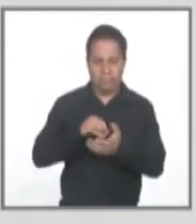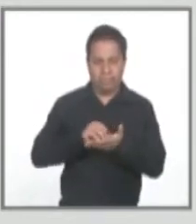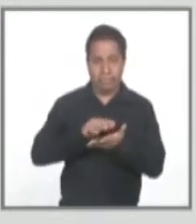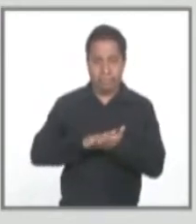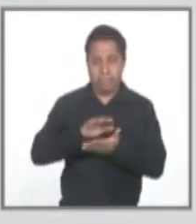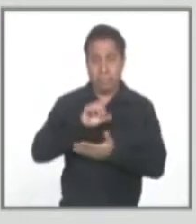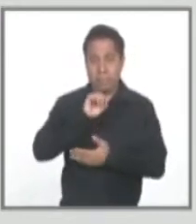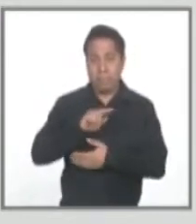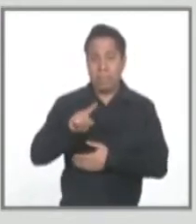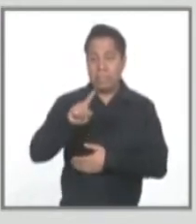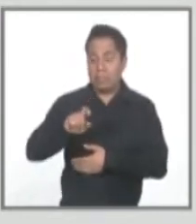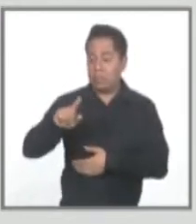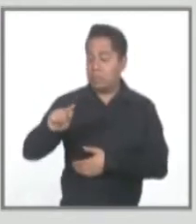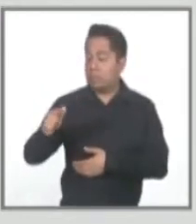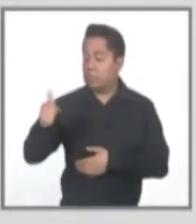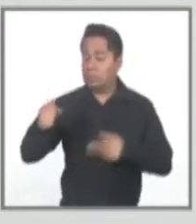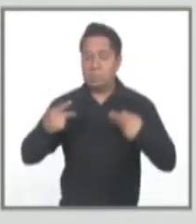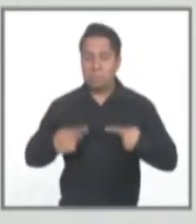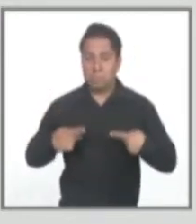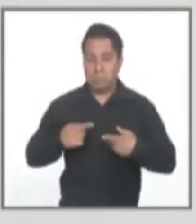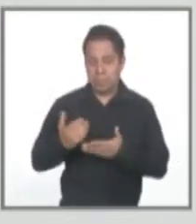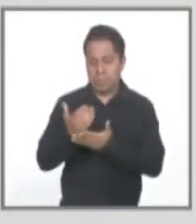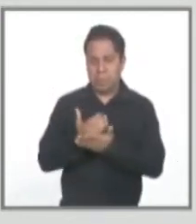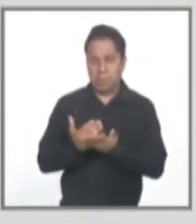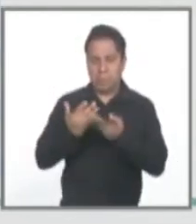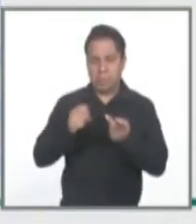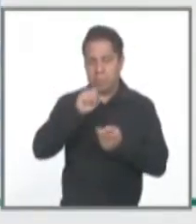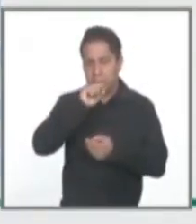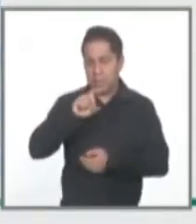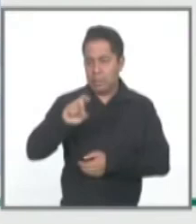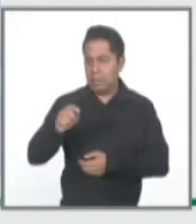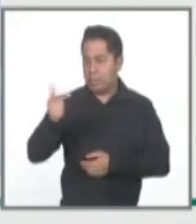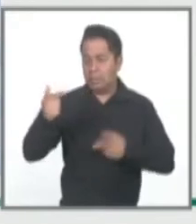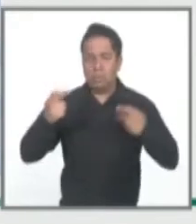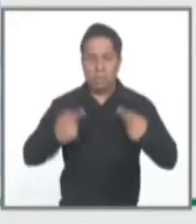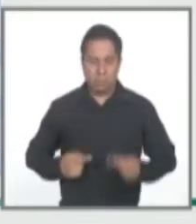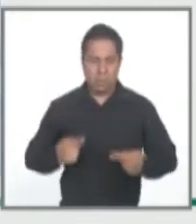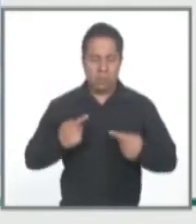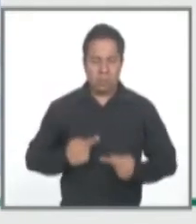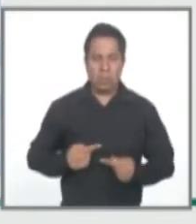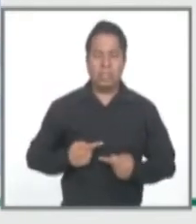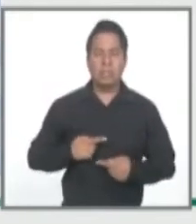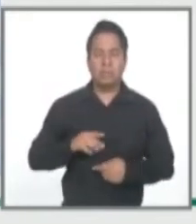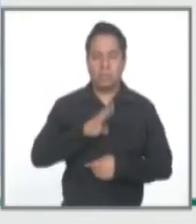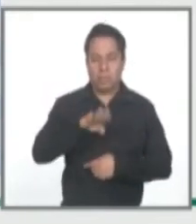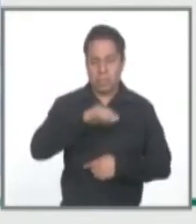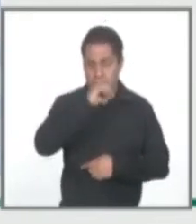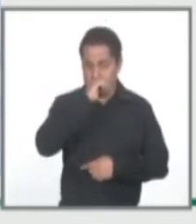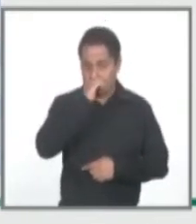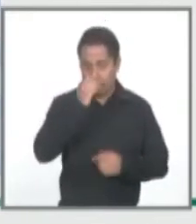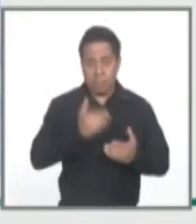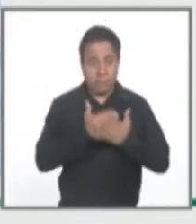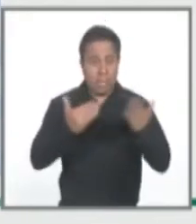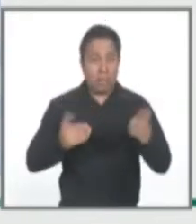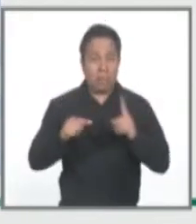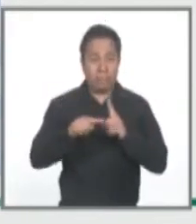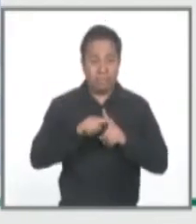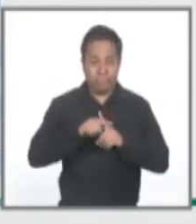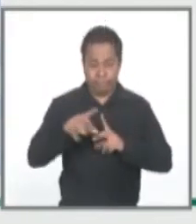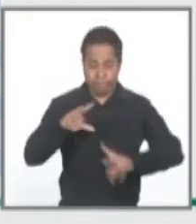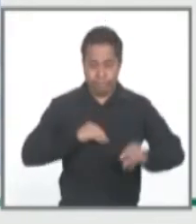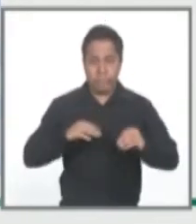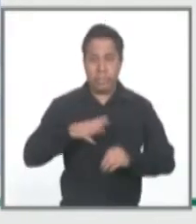176 recuperados y 37 defunciones en relación a los casos positivos tenemos